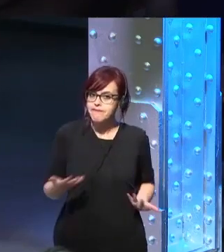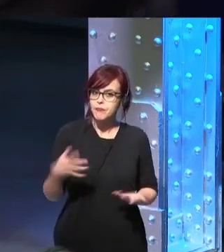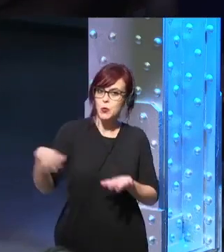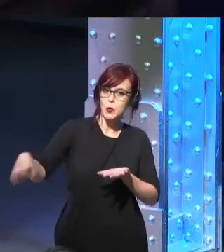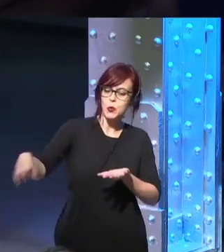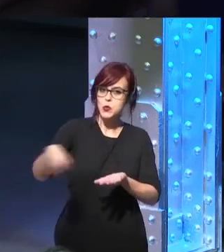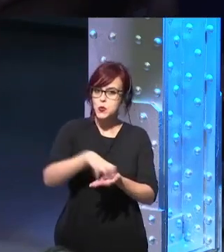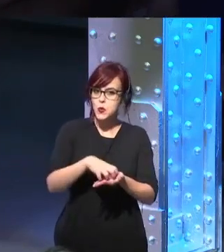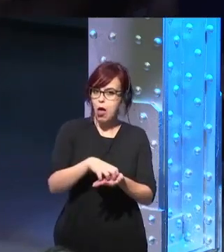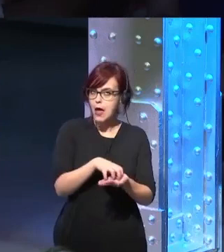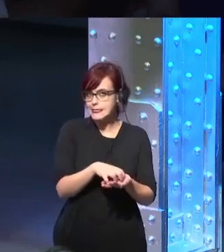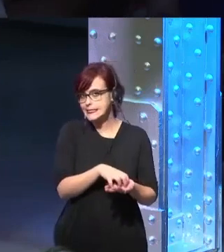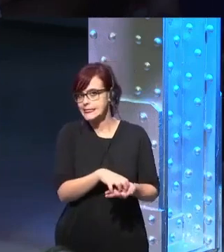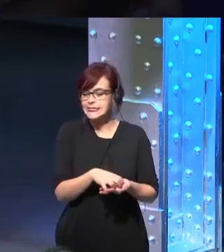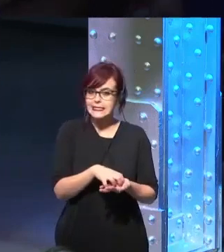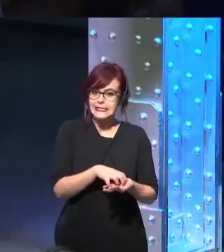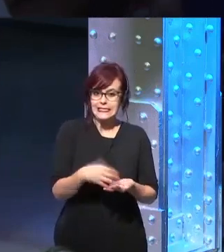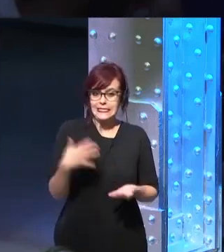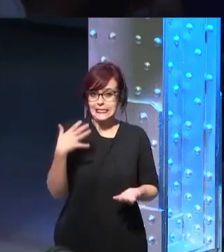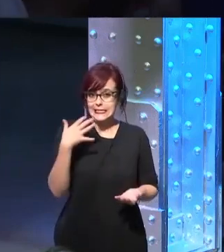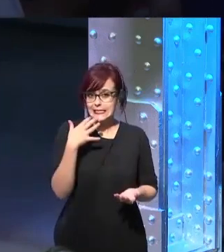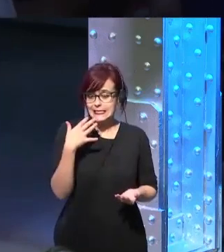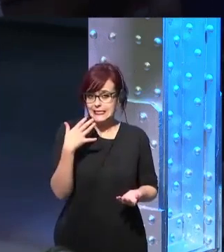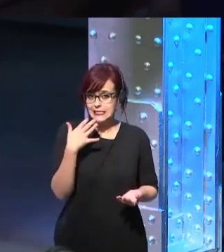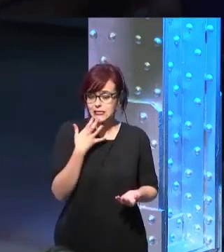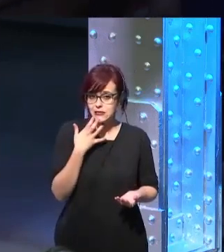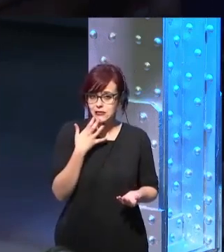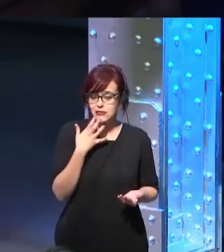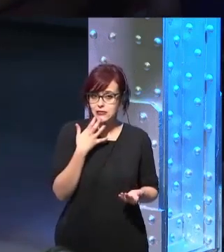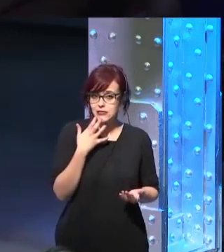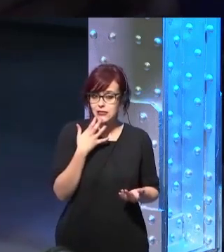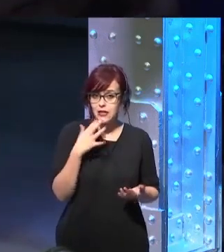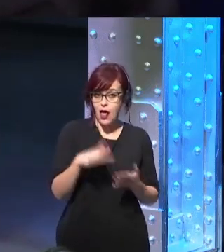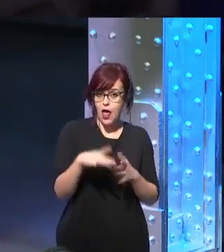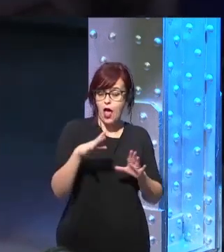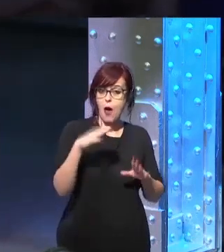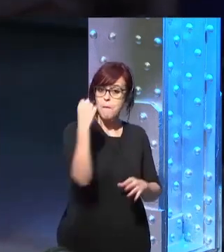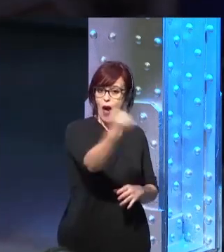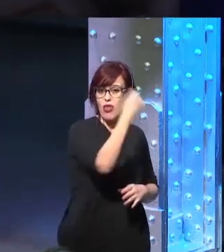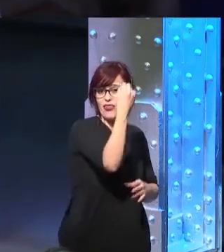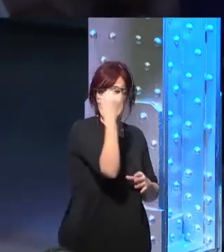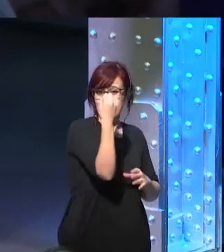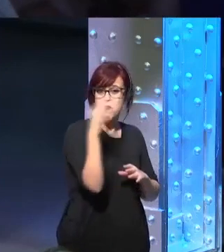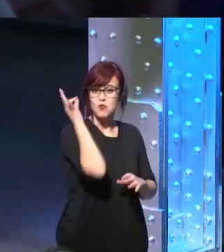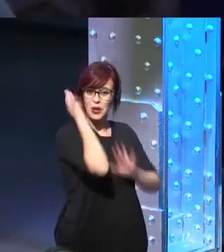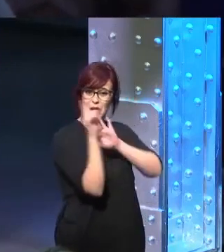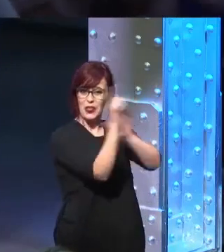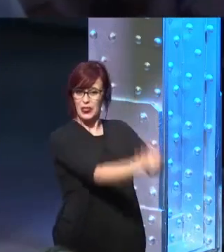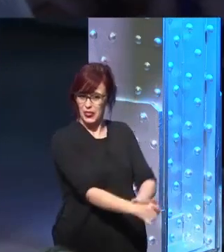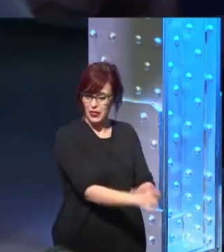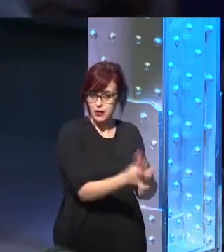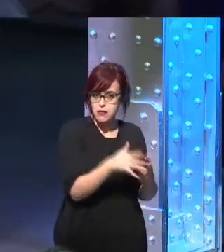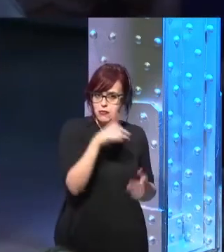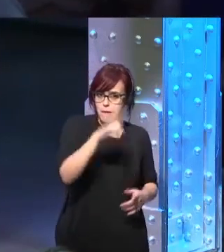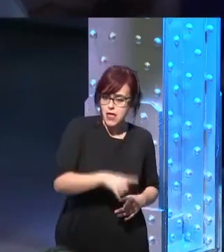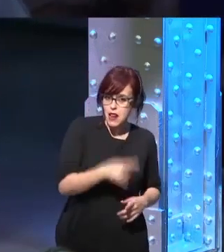dudamos de la medida en que la exclusión de las mujeres del poder y del poder que merece